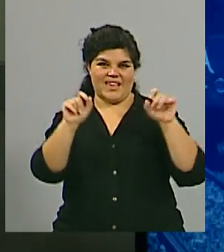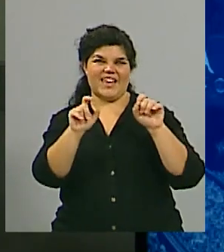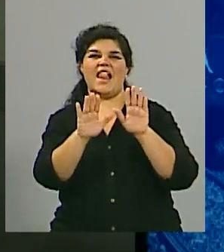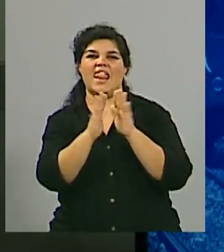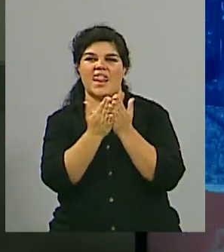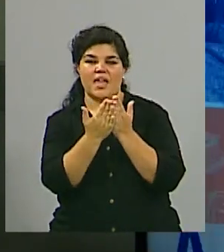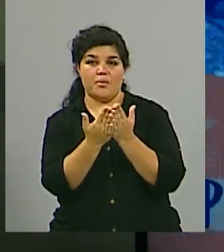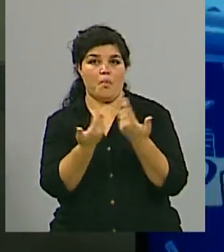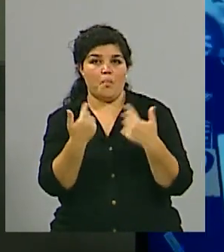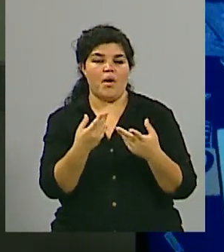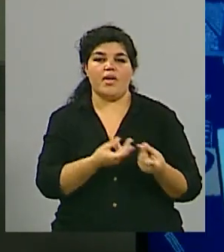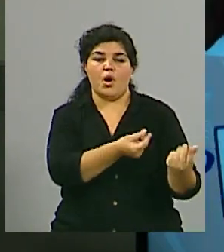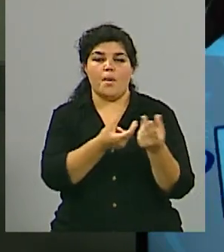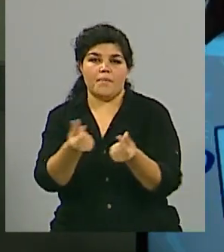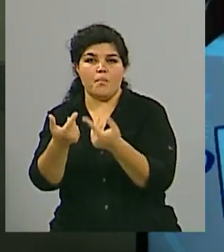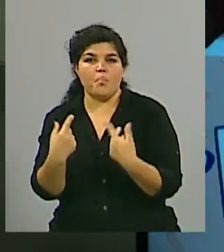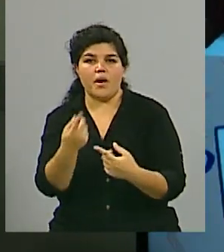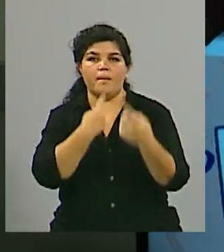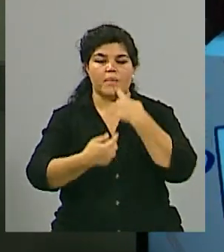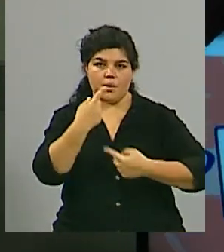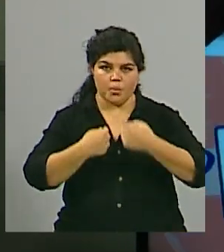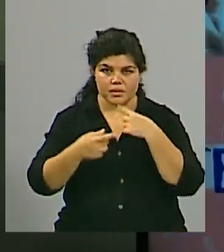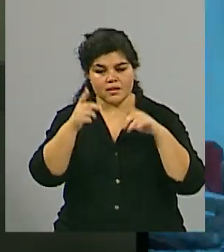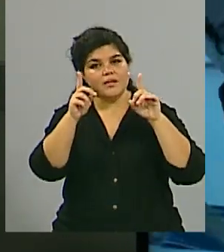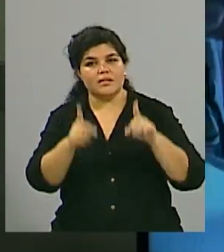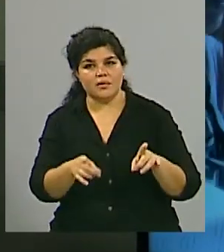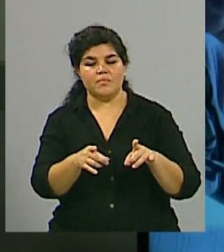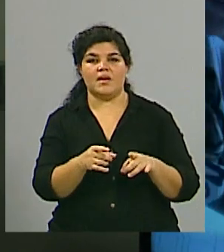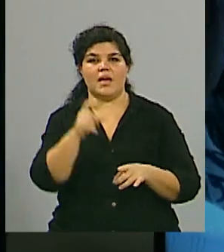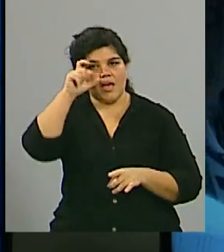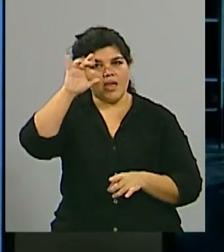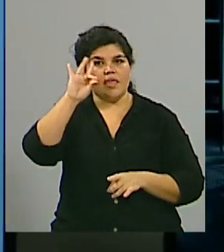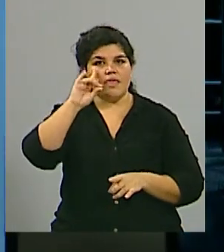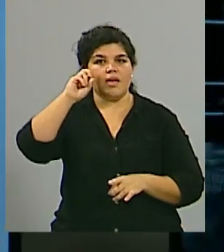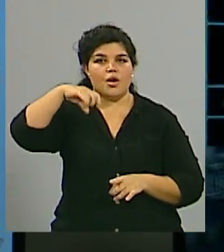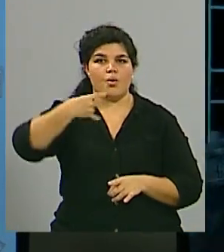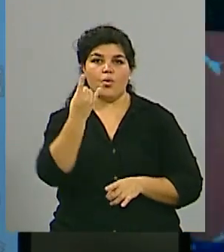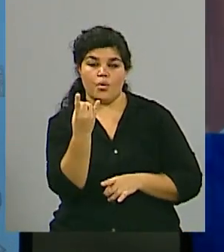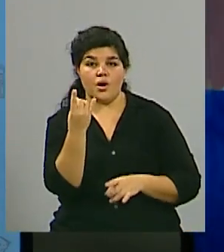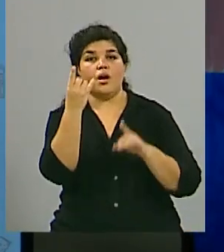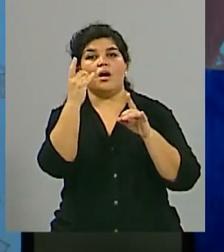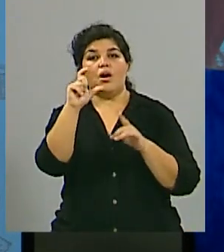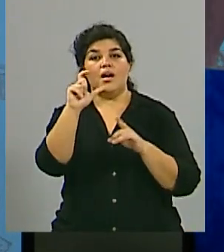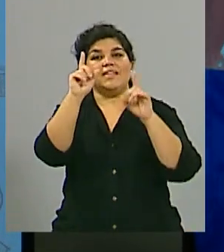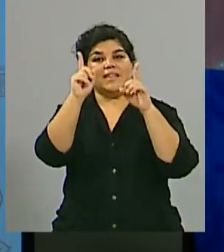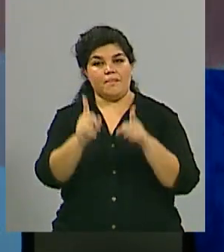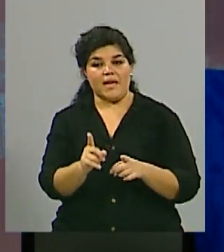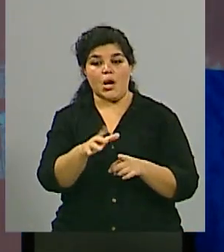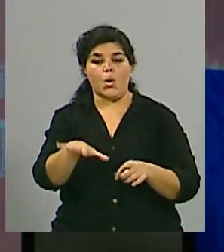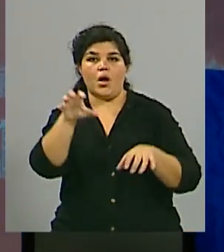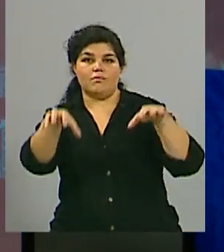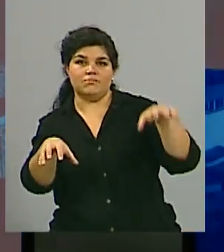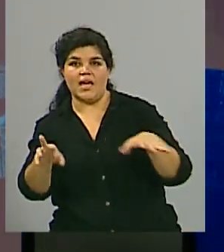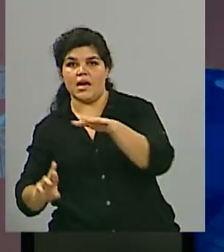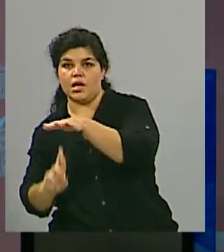encontrar en Ledunk, puede consultar, por supuesto, en el sitio web de Dunk, y si no, como decía Mario, en los lugares físicos, el